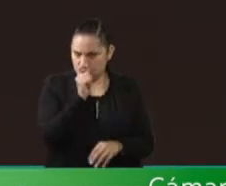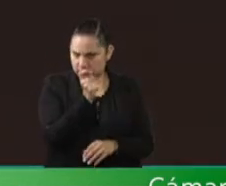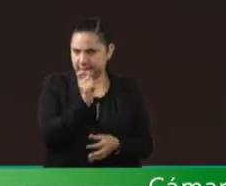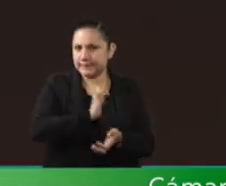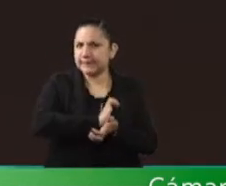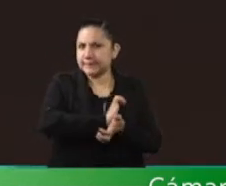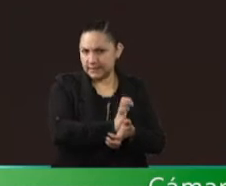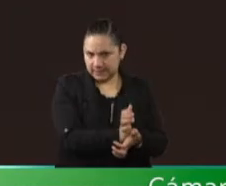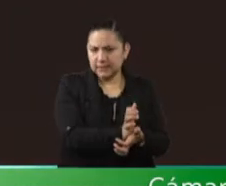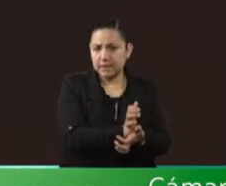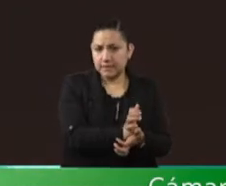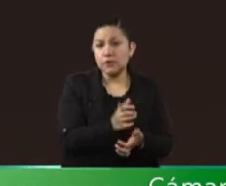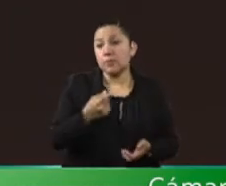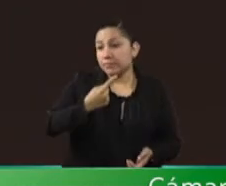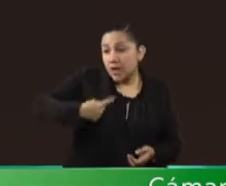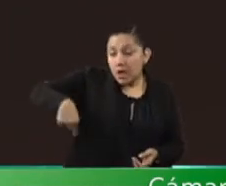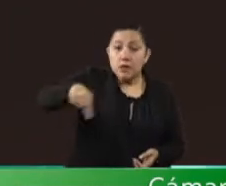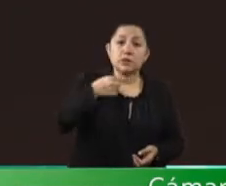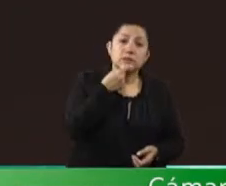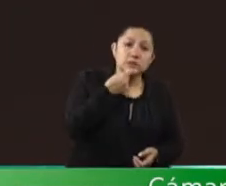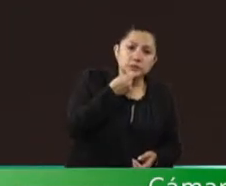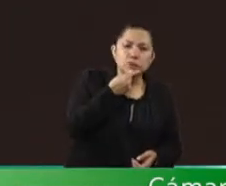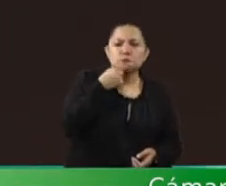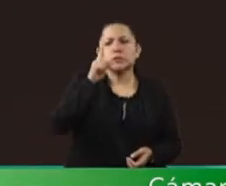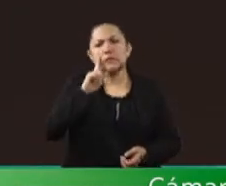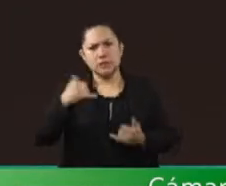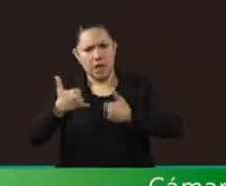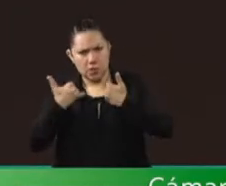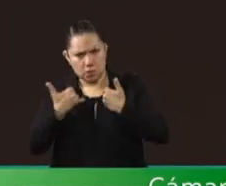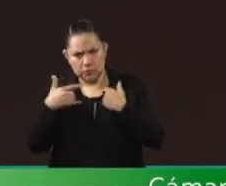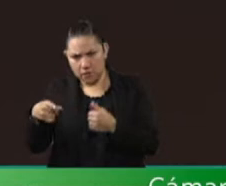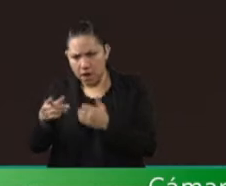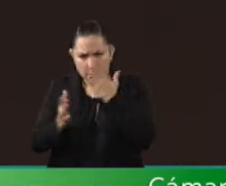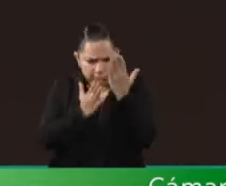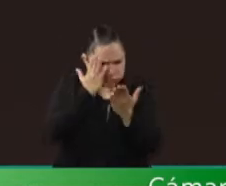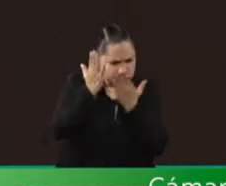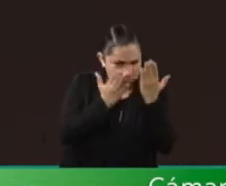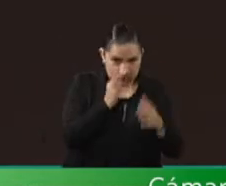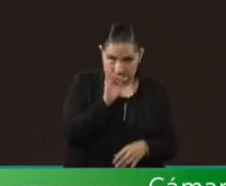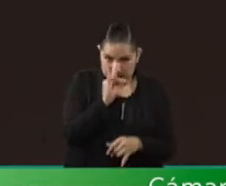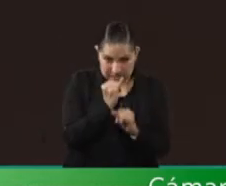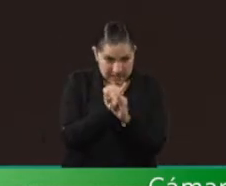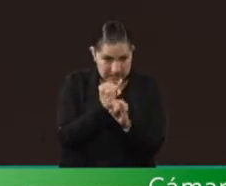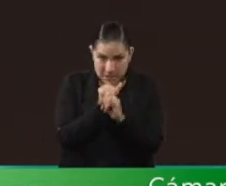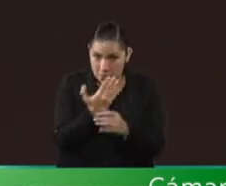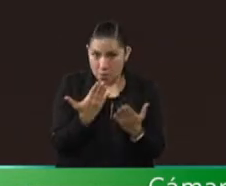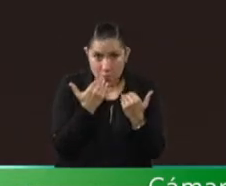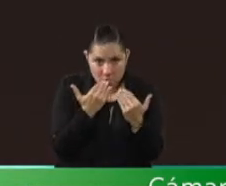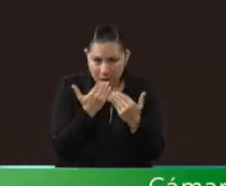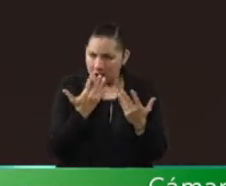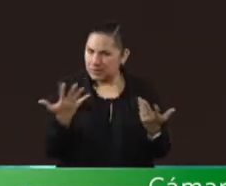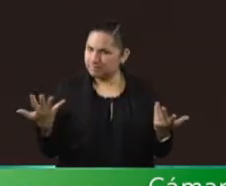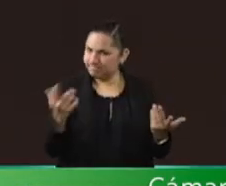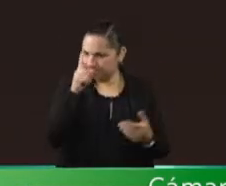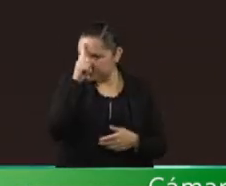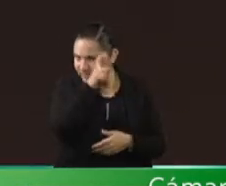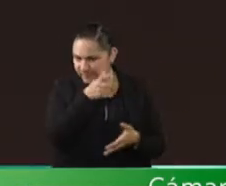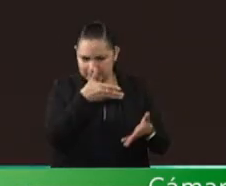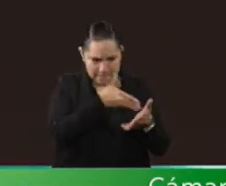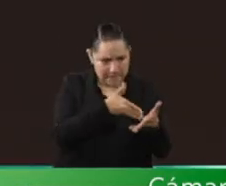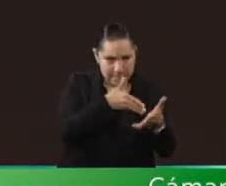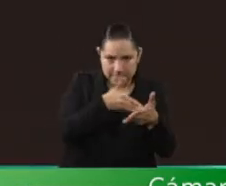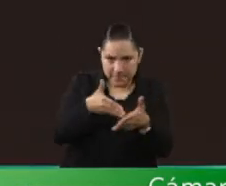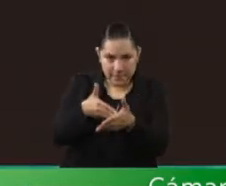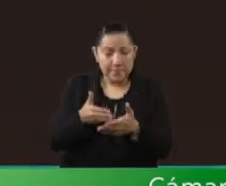jóvenes que están en proceso de formación académica. Si realmente queremos acabar con la desigualdad social